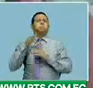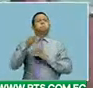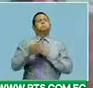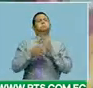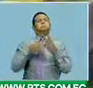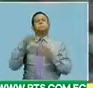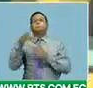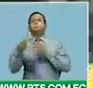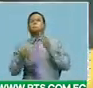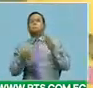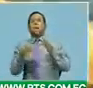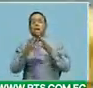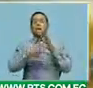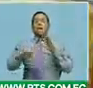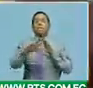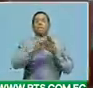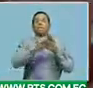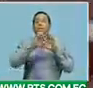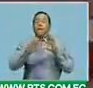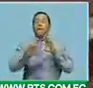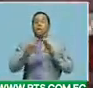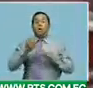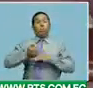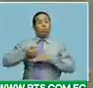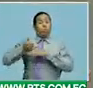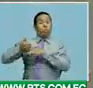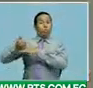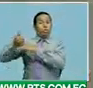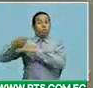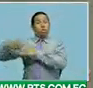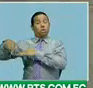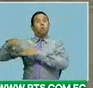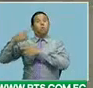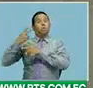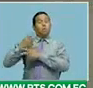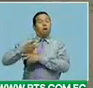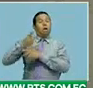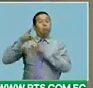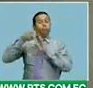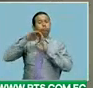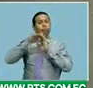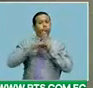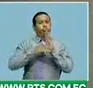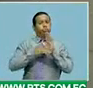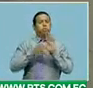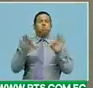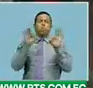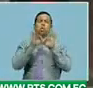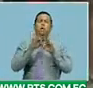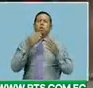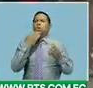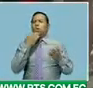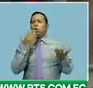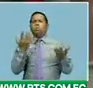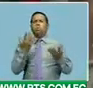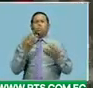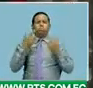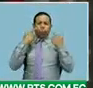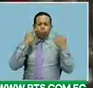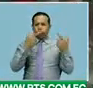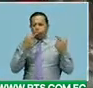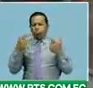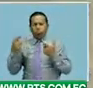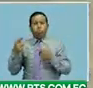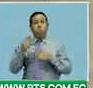Las autoridades locales pusieron en marcha el plan de contingencia para el control en el tránsito en las carreteras y en los lugares de